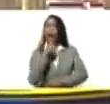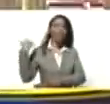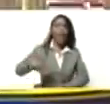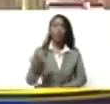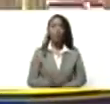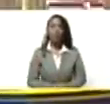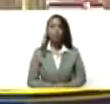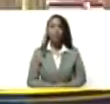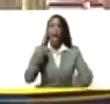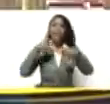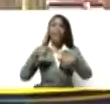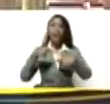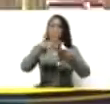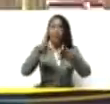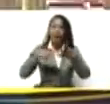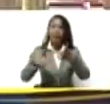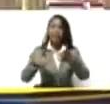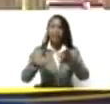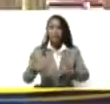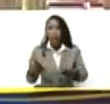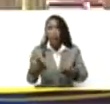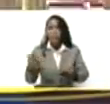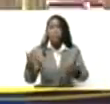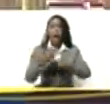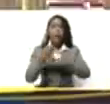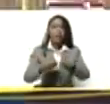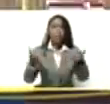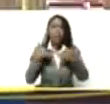junto a la comisión del cover 19